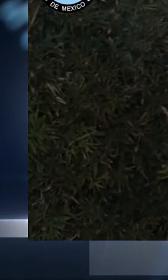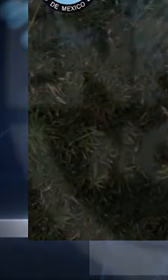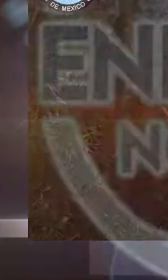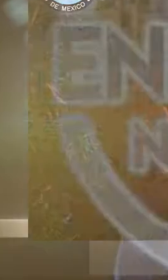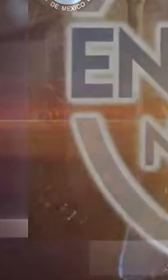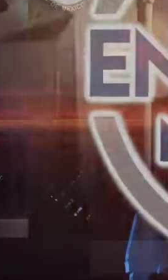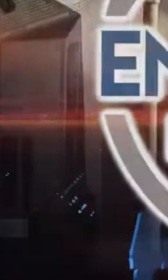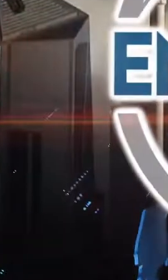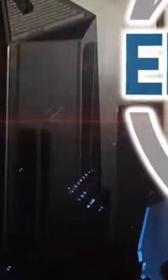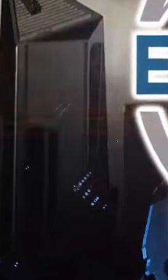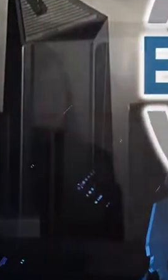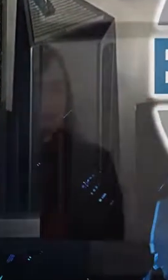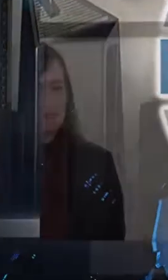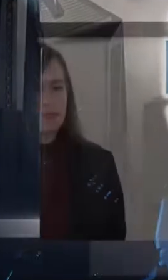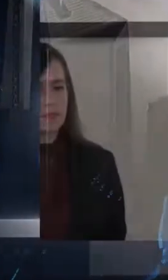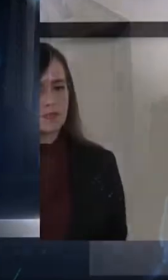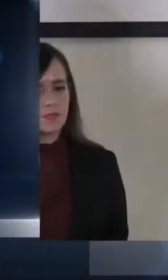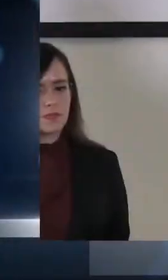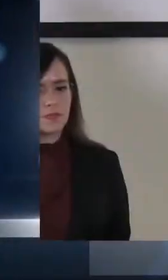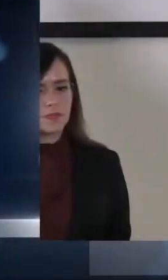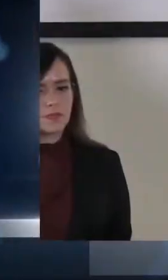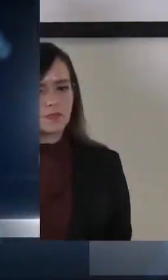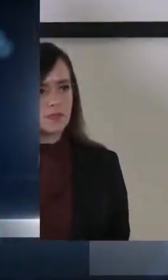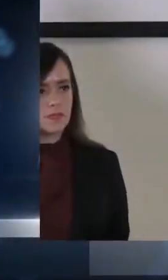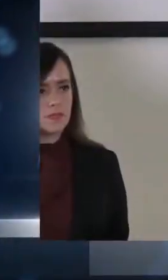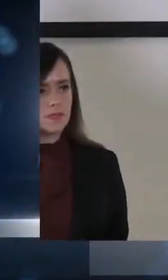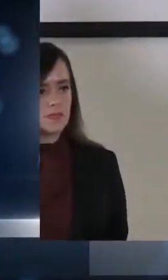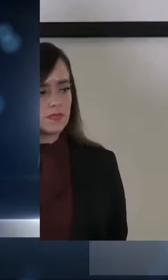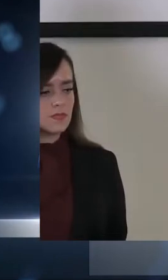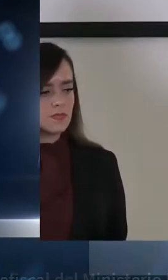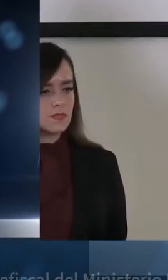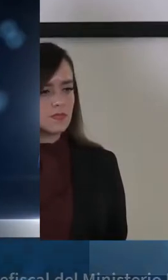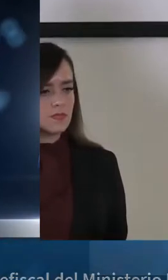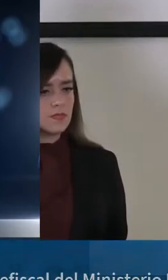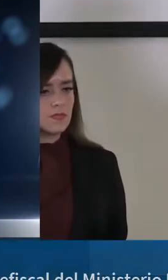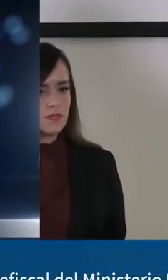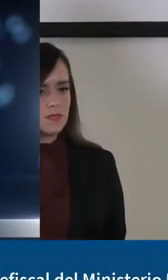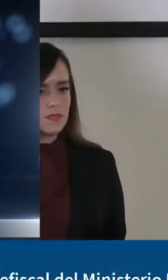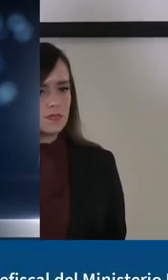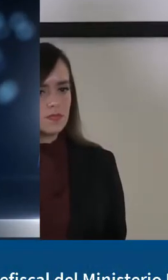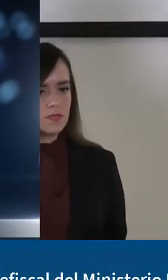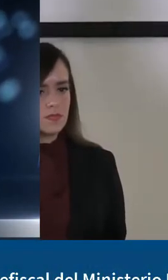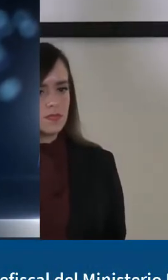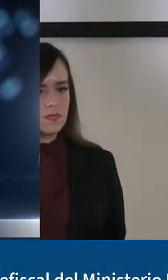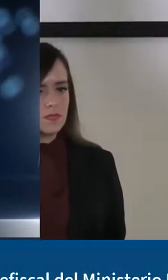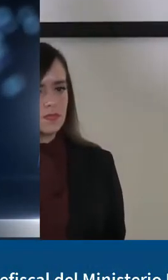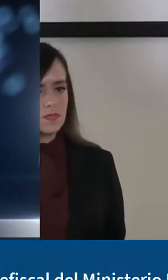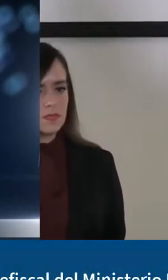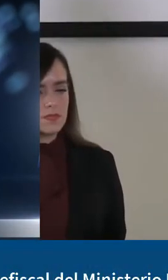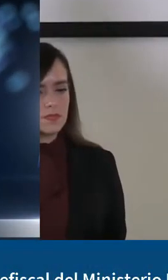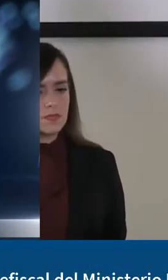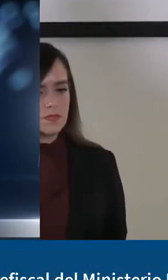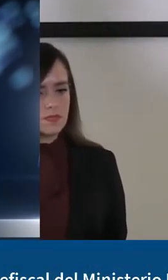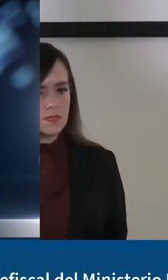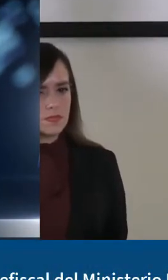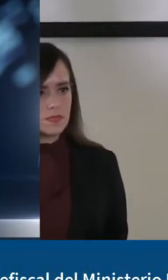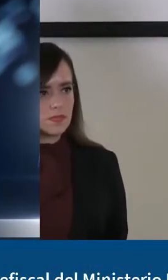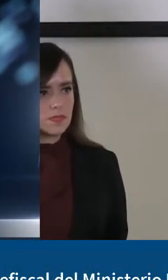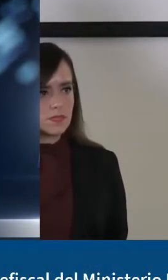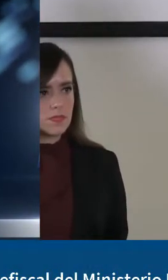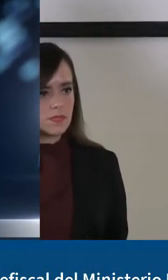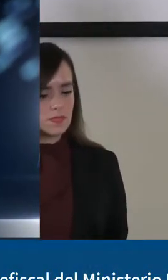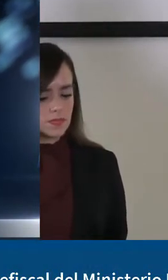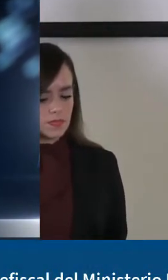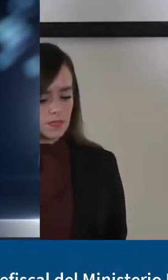a 2 aeropuertos. Hasta el momento informarles que se ha solidificado de mayor manera la línea de